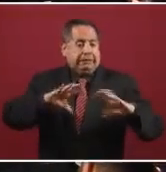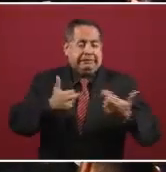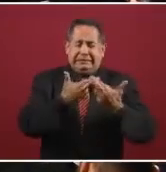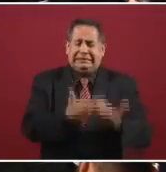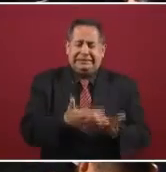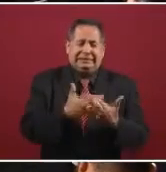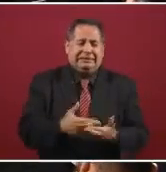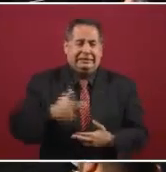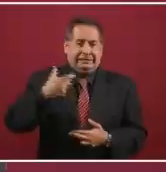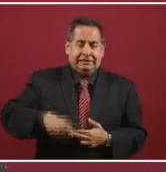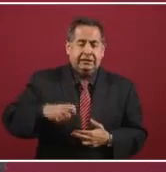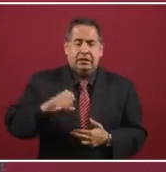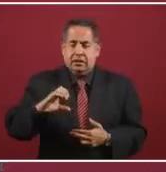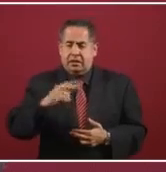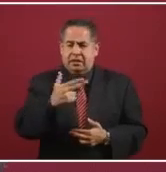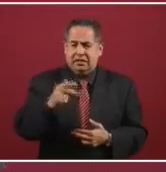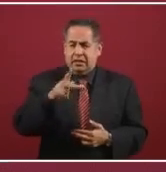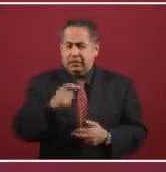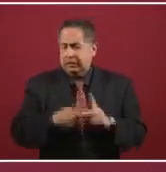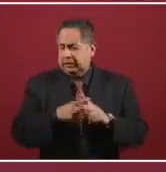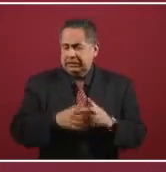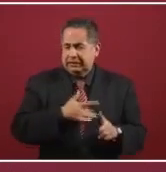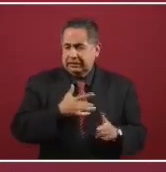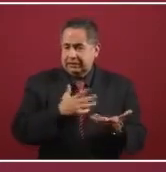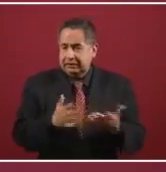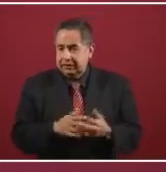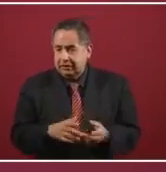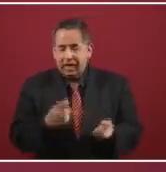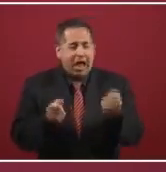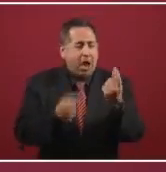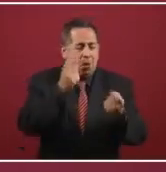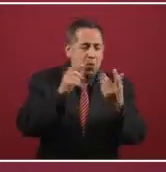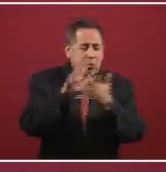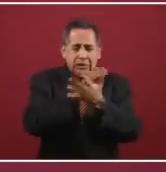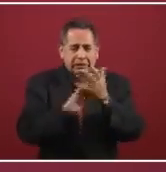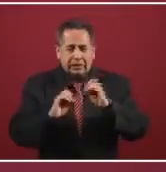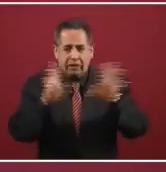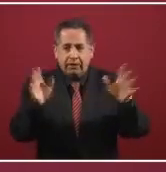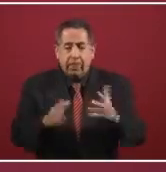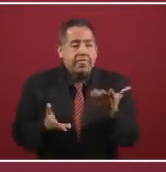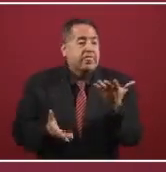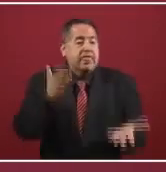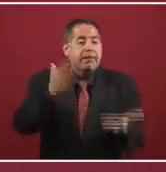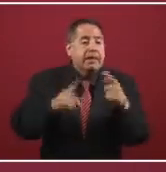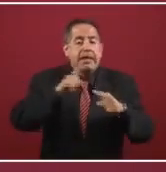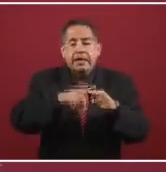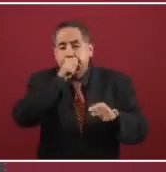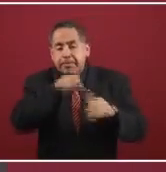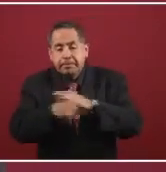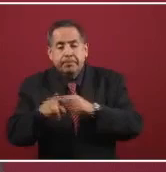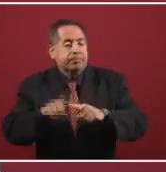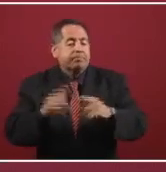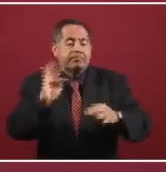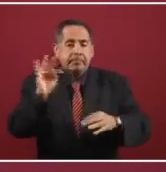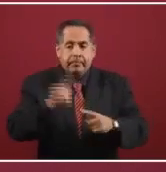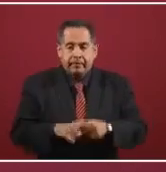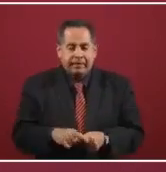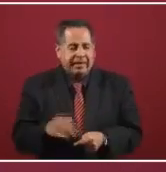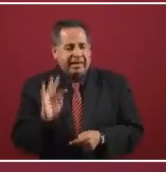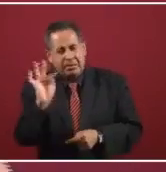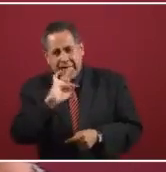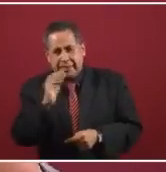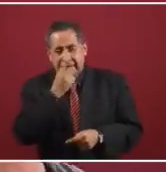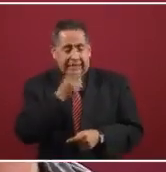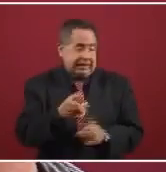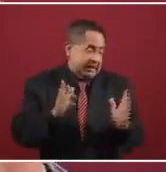discusiones, las primeras discusiones, porque hay cifras muy disímbolas, depende de qué fuente tengas, pero se maneja desde